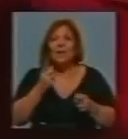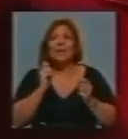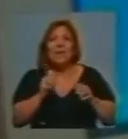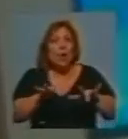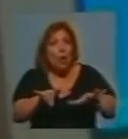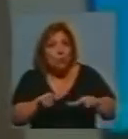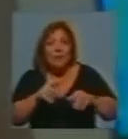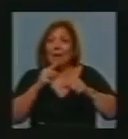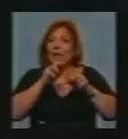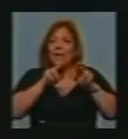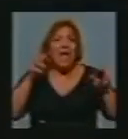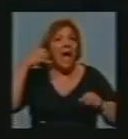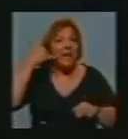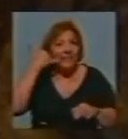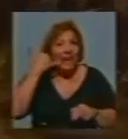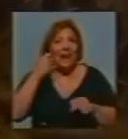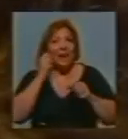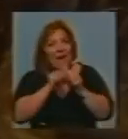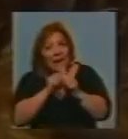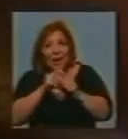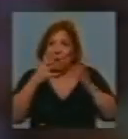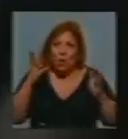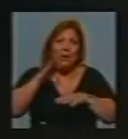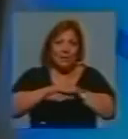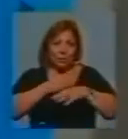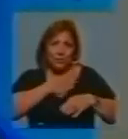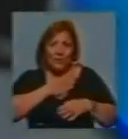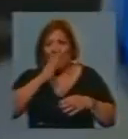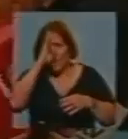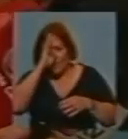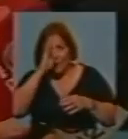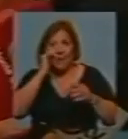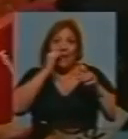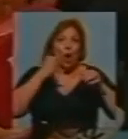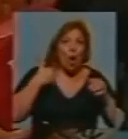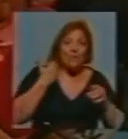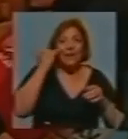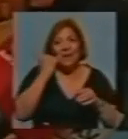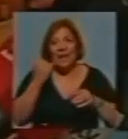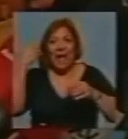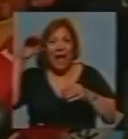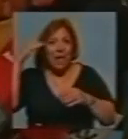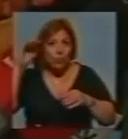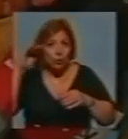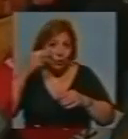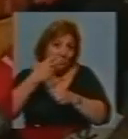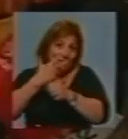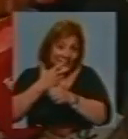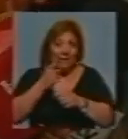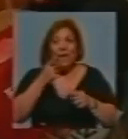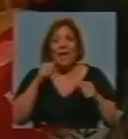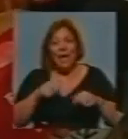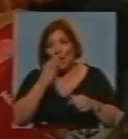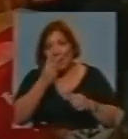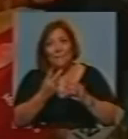técnico está a cargo de Antel, así como las computadoras donde aprenden los jóvenes y adultos mayores. Y ahora están llevando adelante una visión un